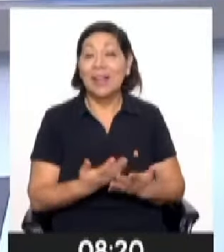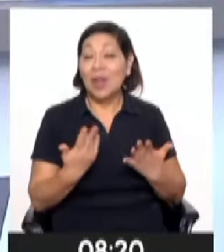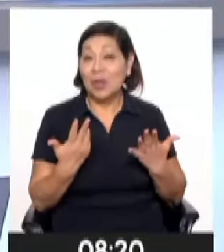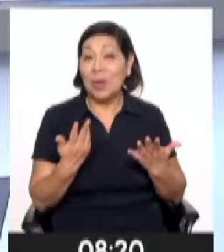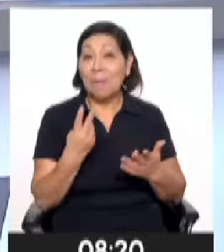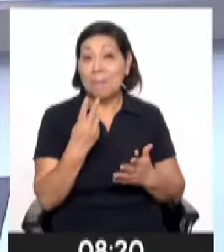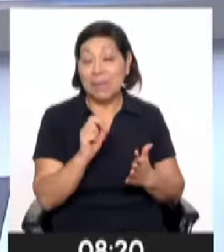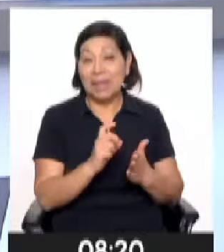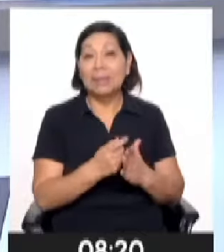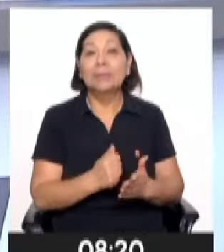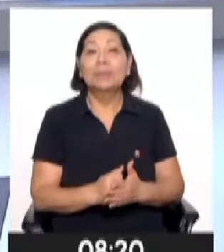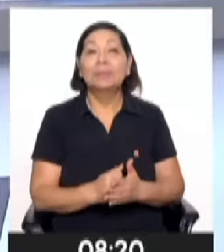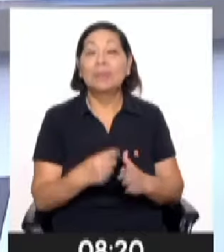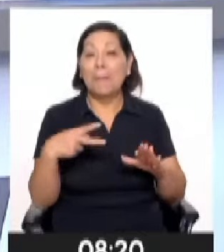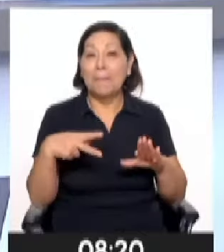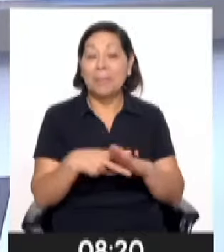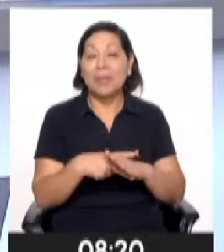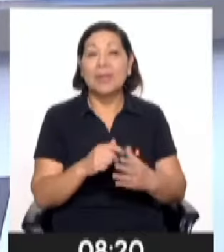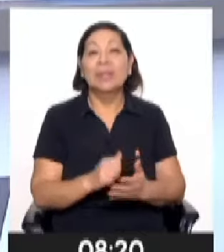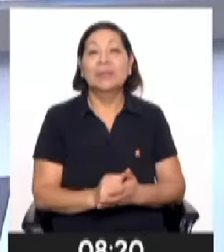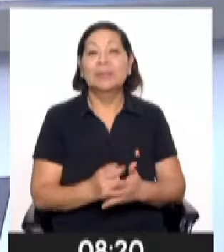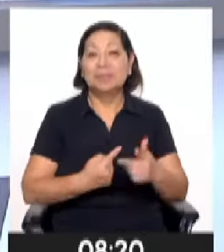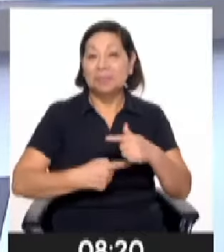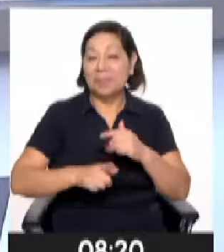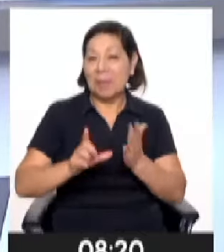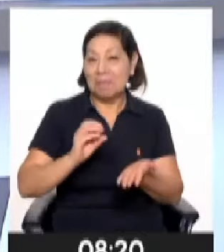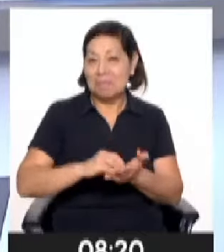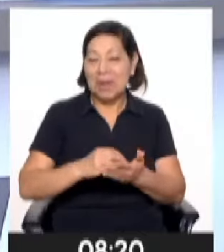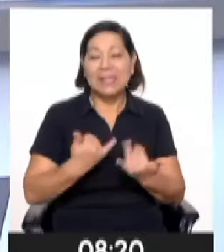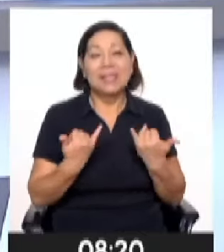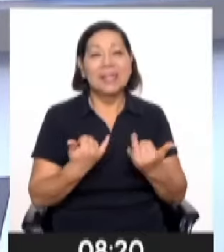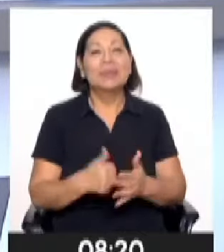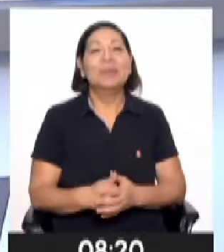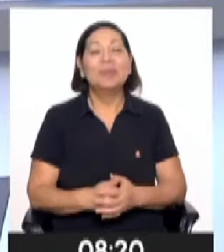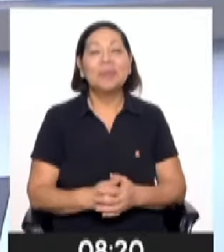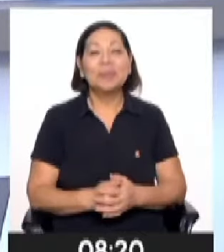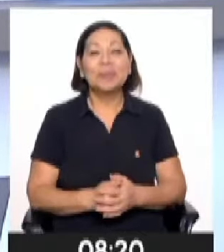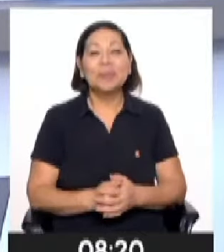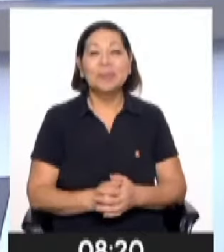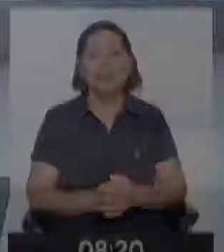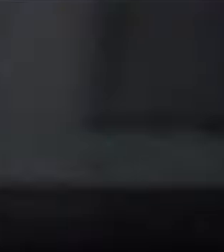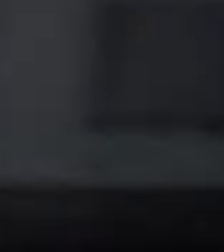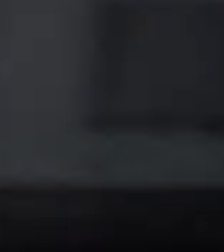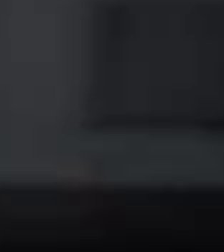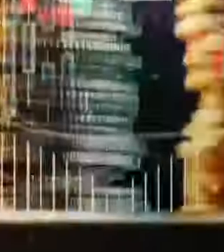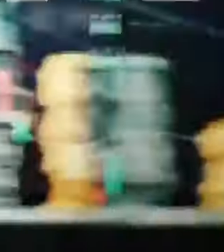siendo las 8:20, vamos a una breve pausa. Ya volvemos con más aquí en Noticias Matinal.